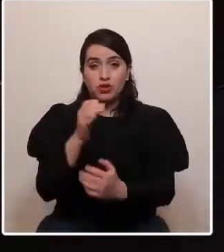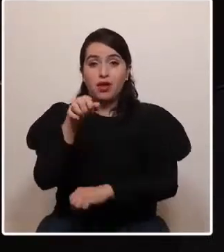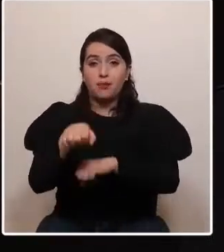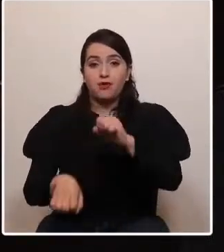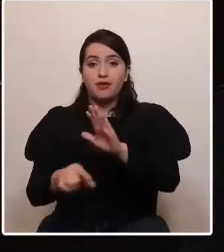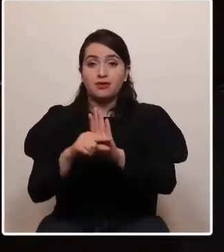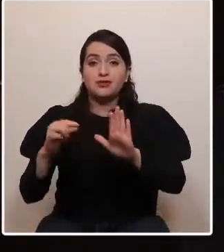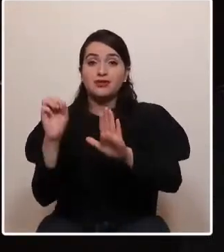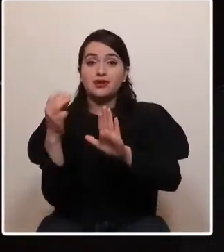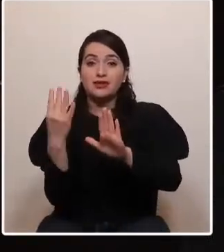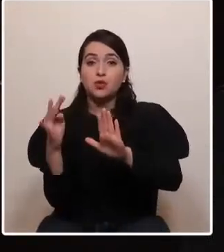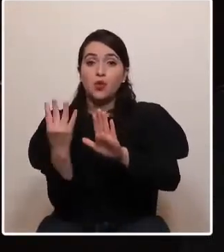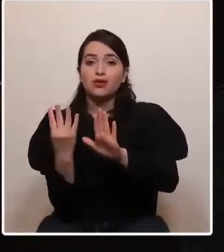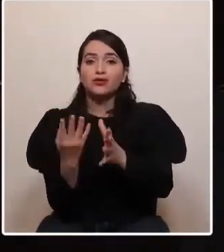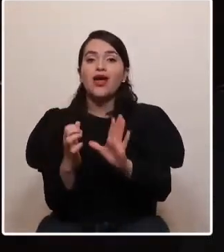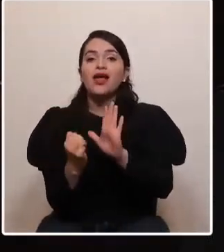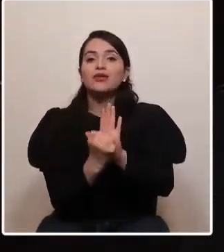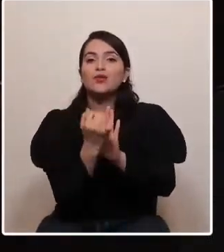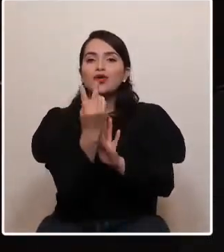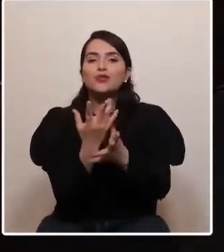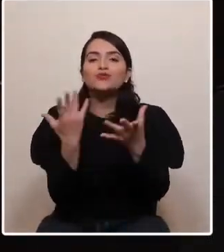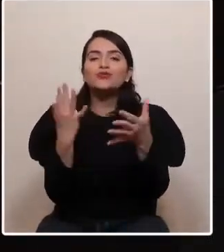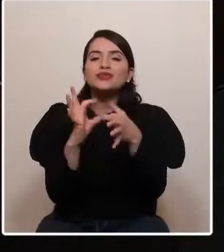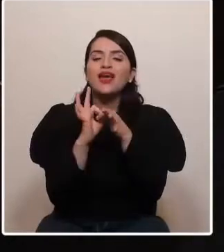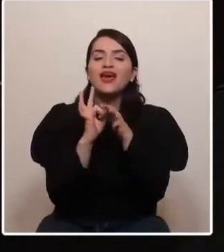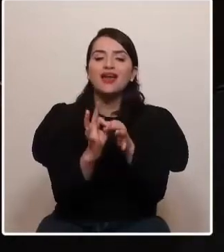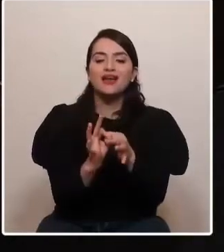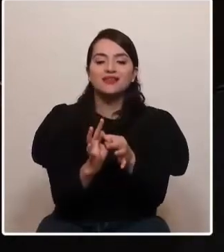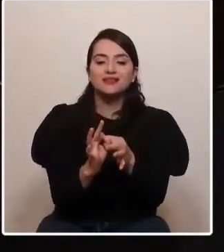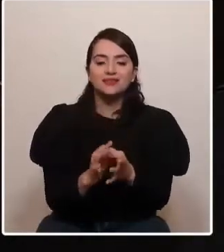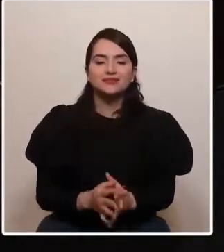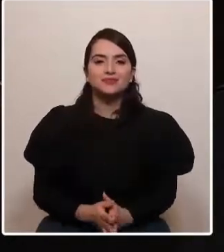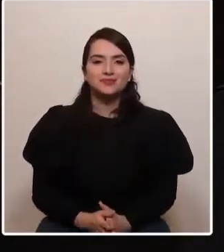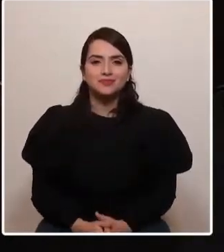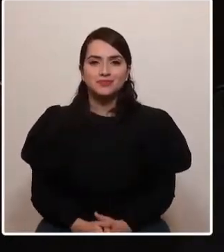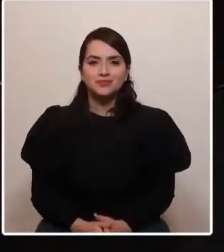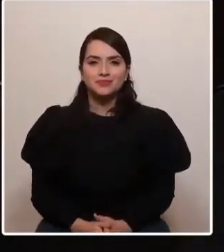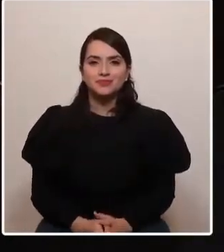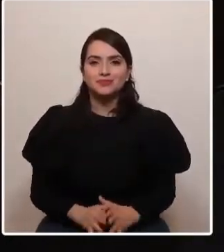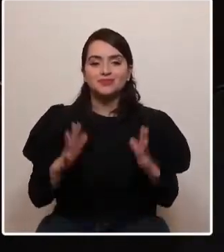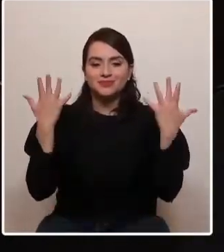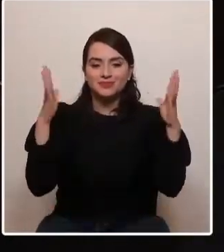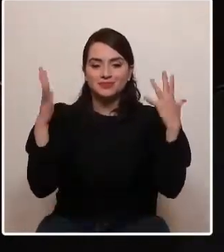2. Muchas gracias y Dios pagato.